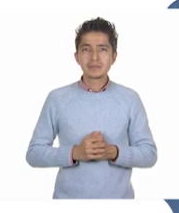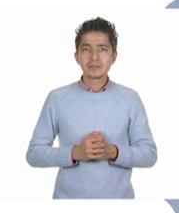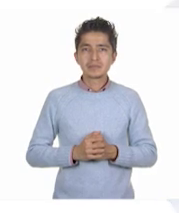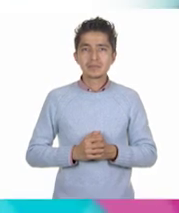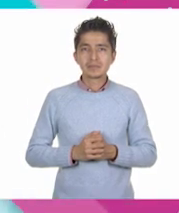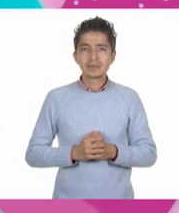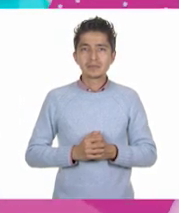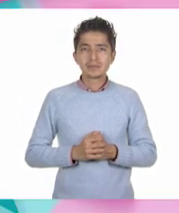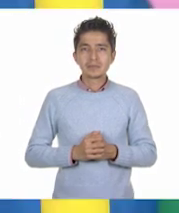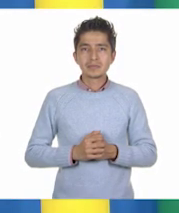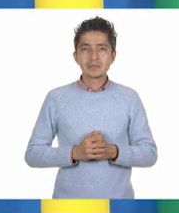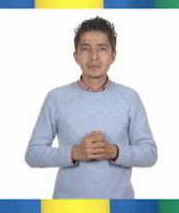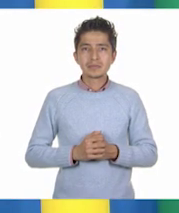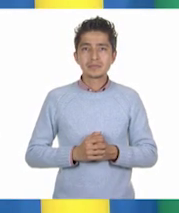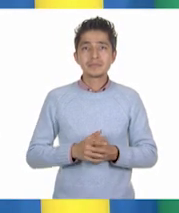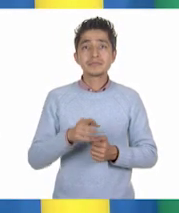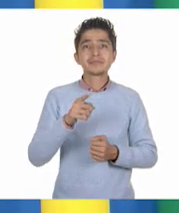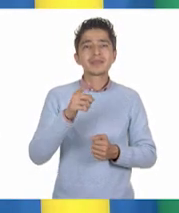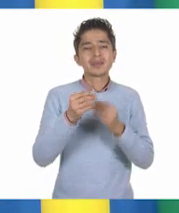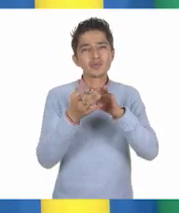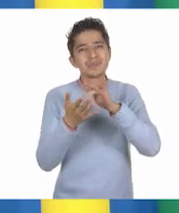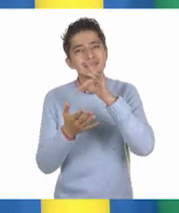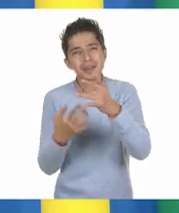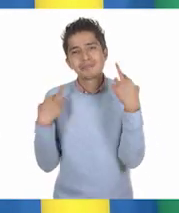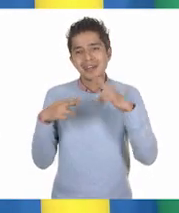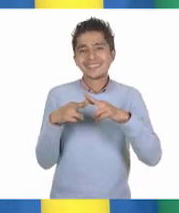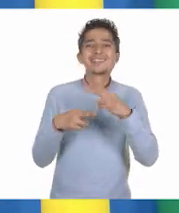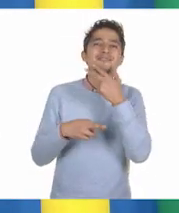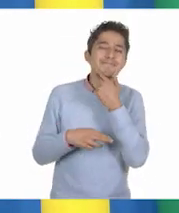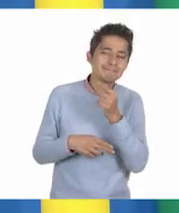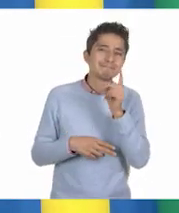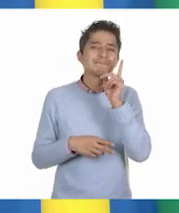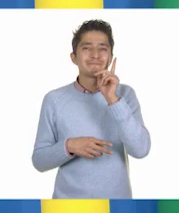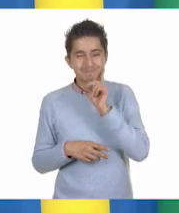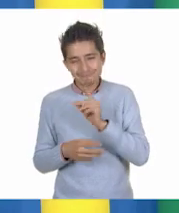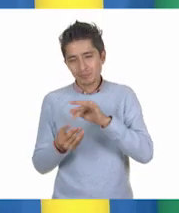aprendeencasa.cep.gov.mx. Le damos las gracias a las maestras y los